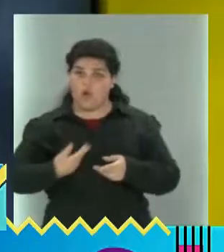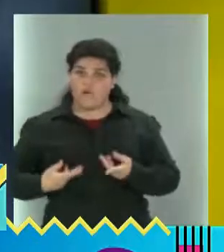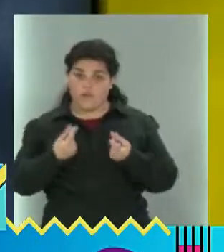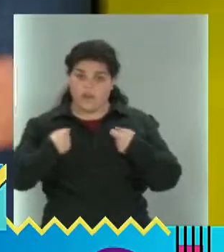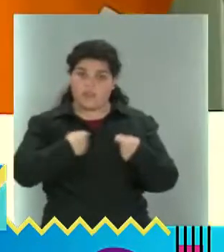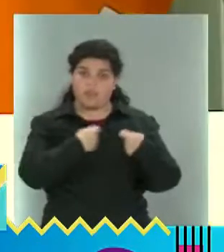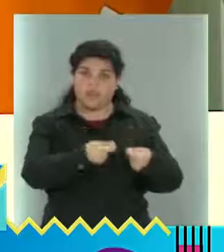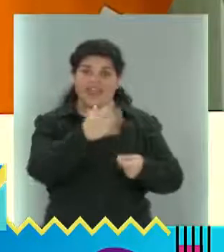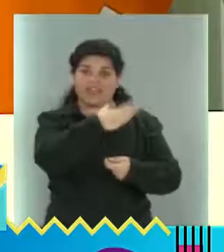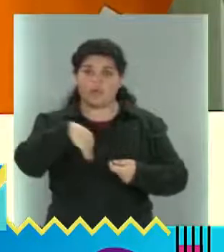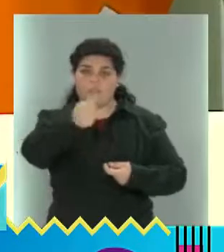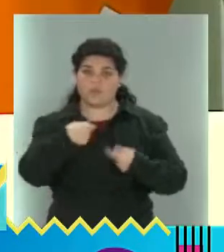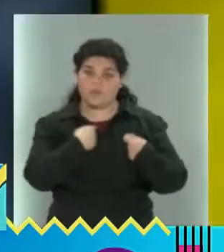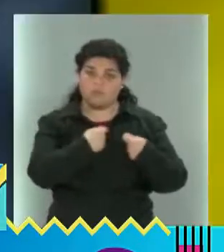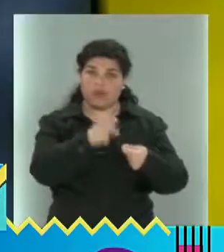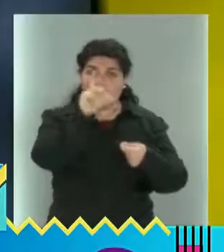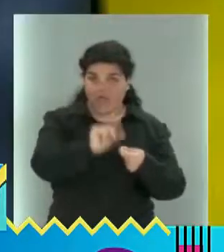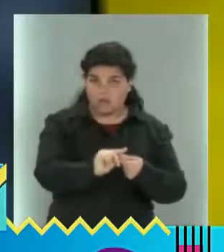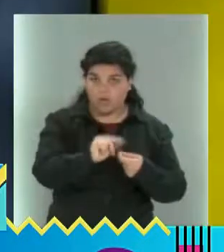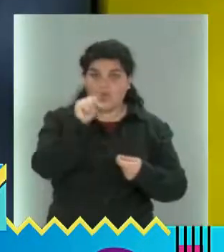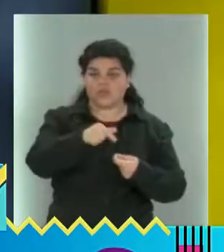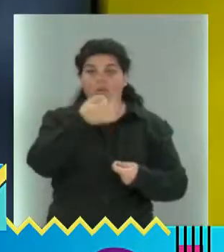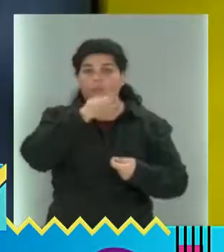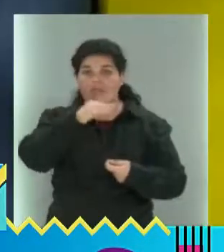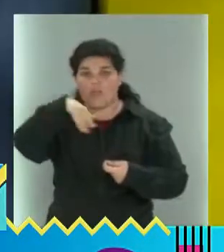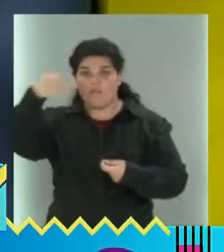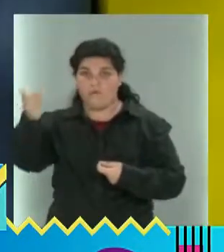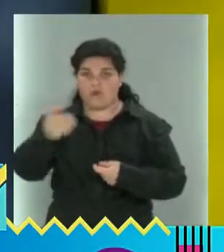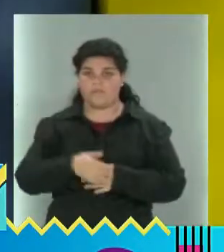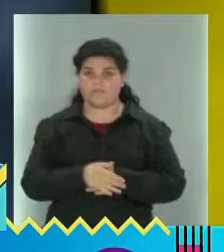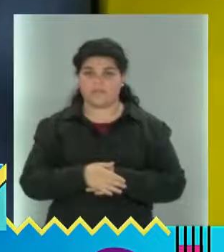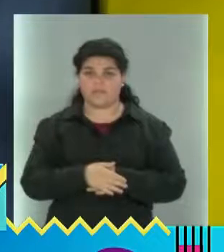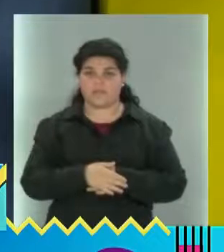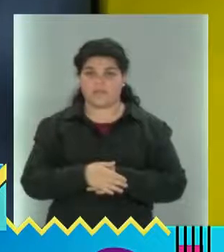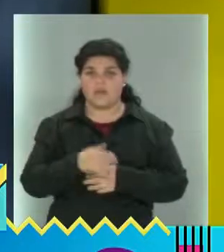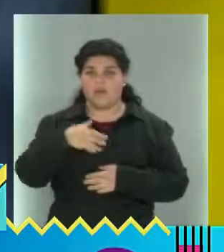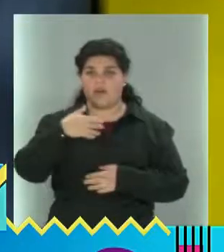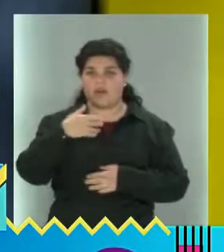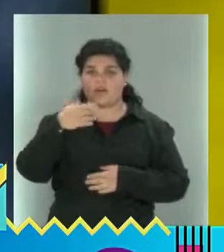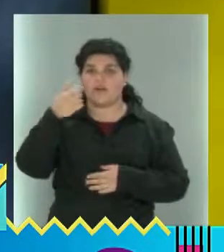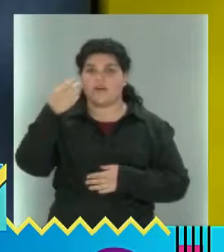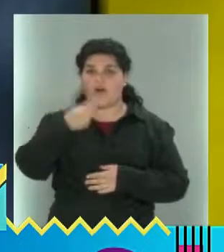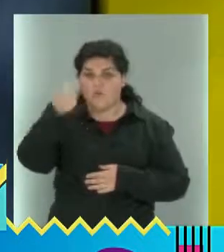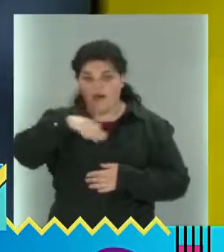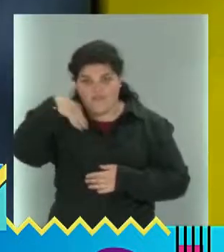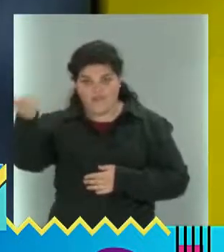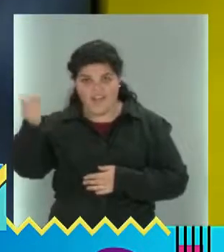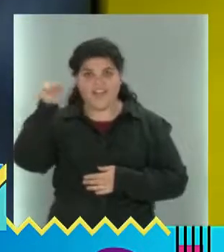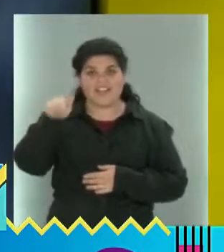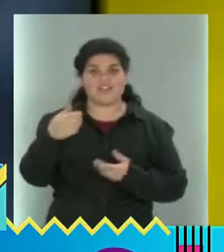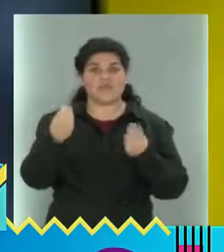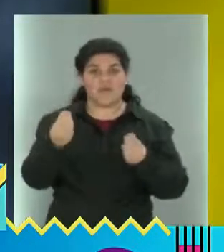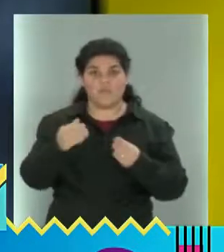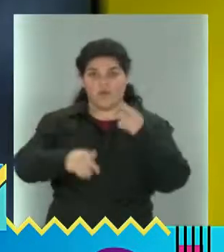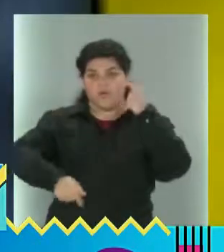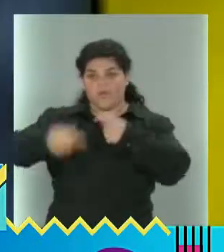al transporte, por ejemplo. Claro. Entonces, importando combustible más barato, reducís tu déficit fiscal. Sí te pega en el déficit